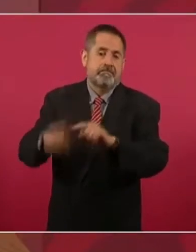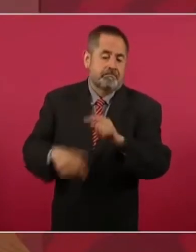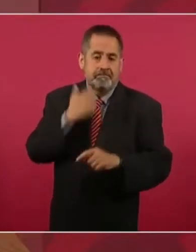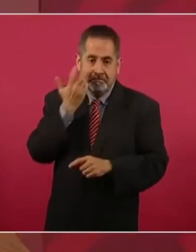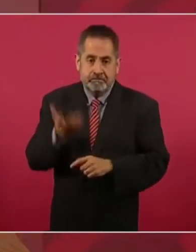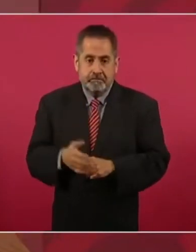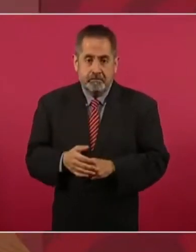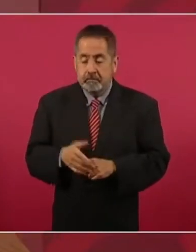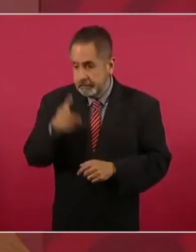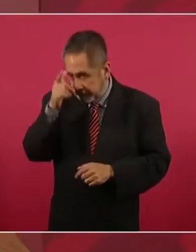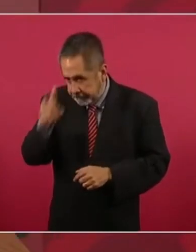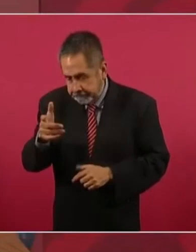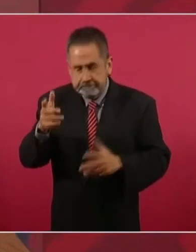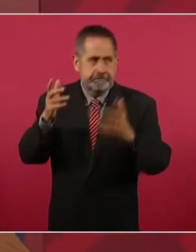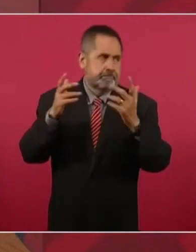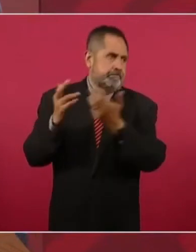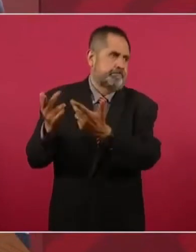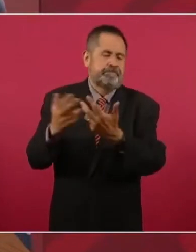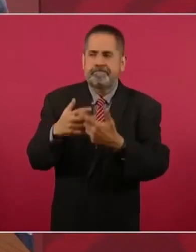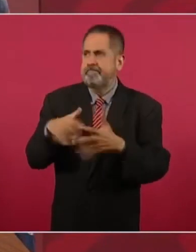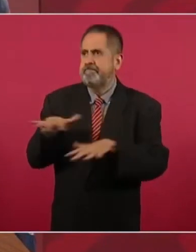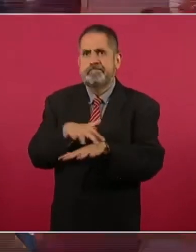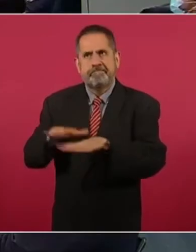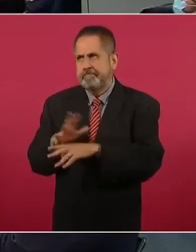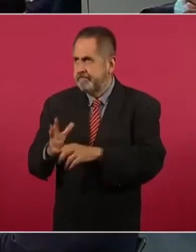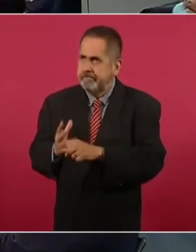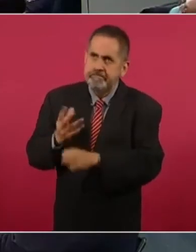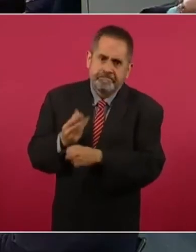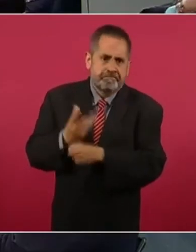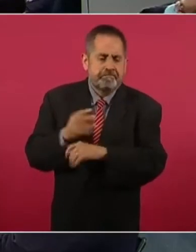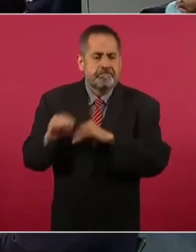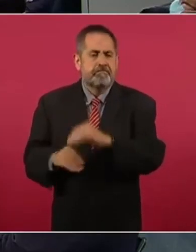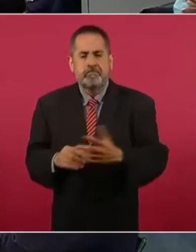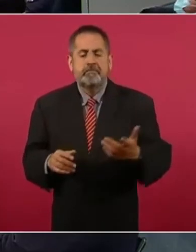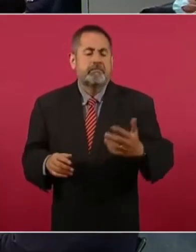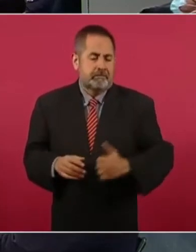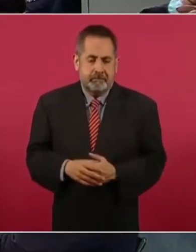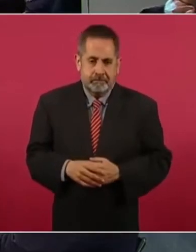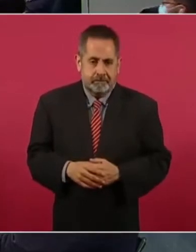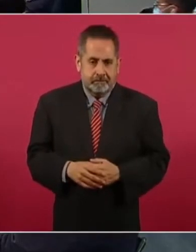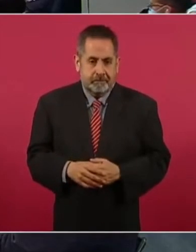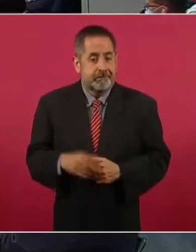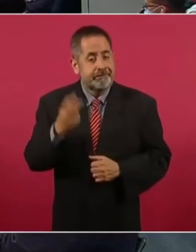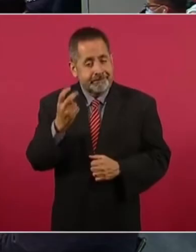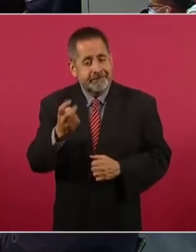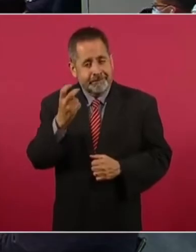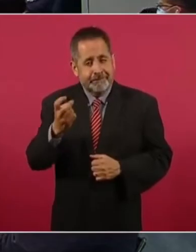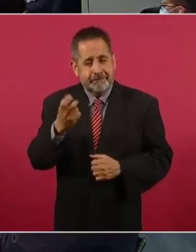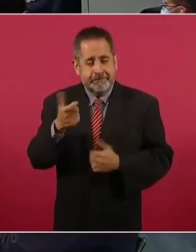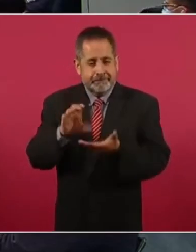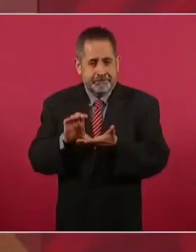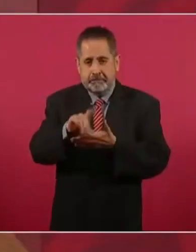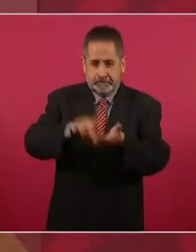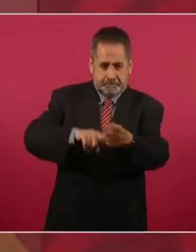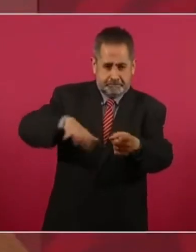que las encontramos también casi convertidas en chatarra. Bueno, todo eso es inversión, por lo que